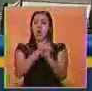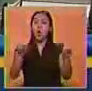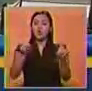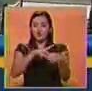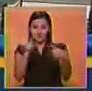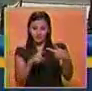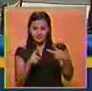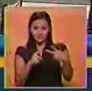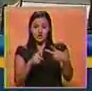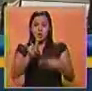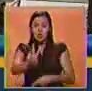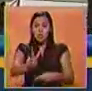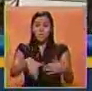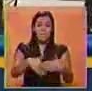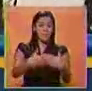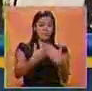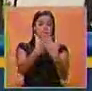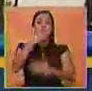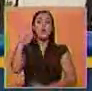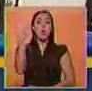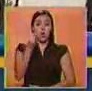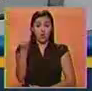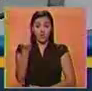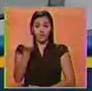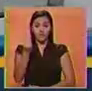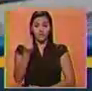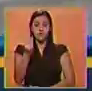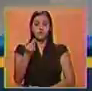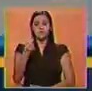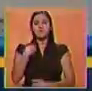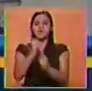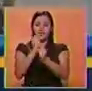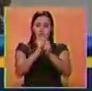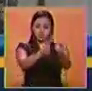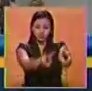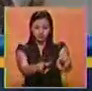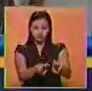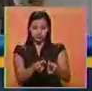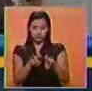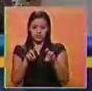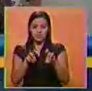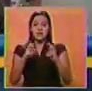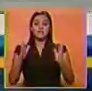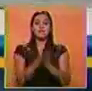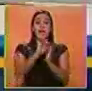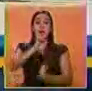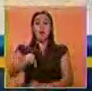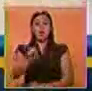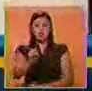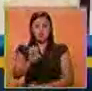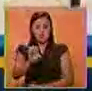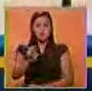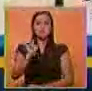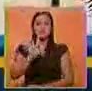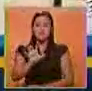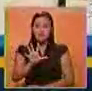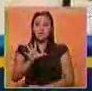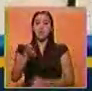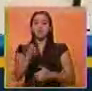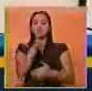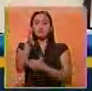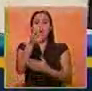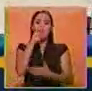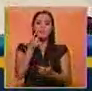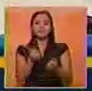plagios ocurrió a las 2 de la mañana, cuando un joven fue llevado de su hacienda identificada como la Hacienda San José 5, que está ubicada en la Cañada de